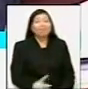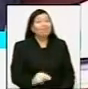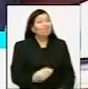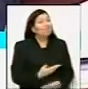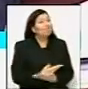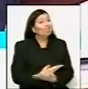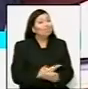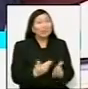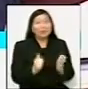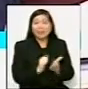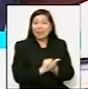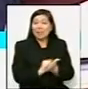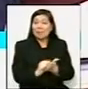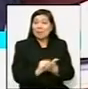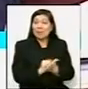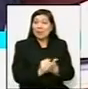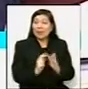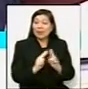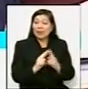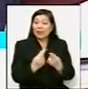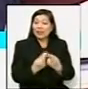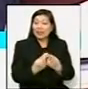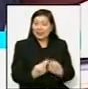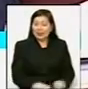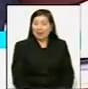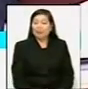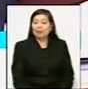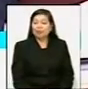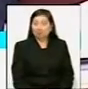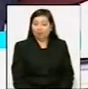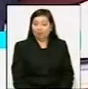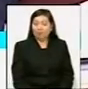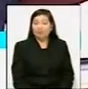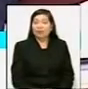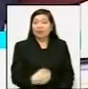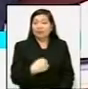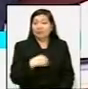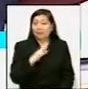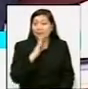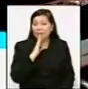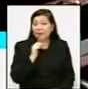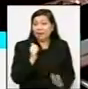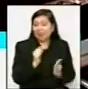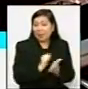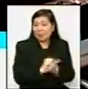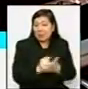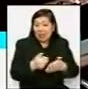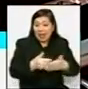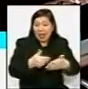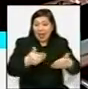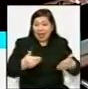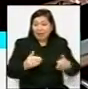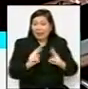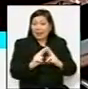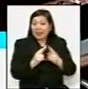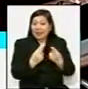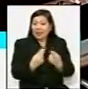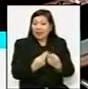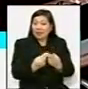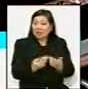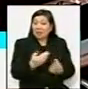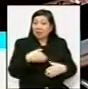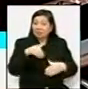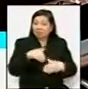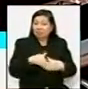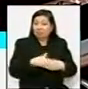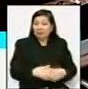primarias, sería 6 meses antes de la convocatoria. Todo proceso. Eso es lo que acabamos de decir, congresista Costa, 6 meses antes de la convocatoria a proceso